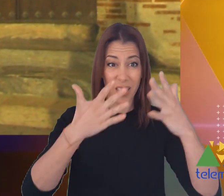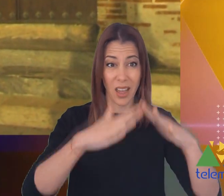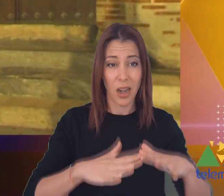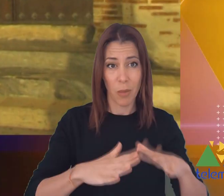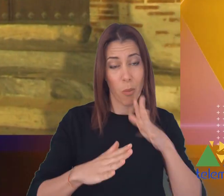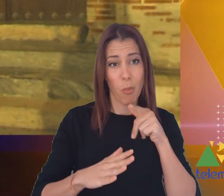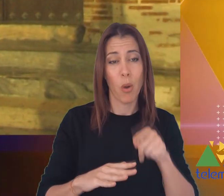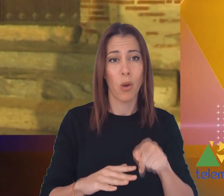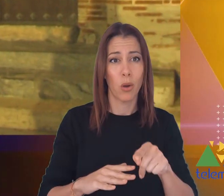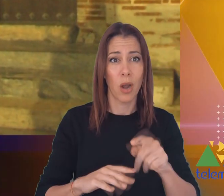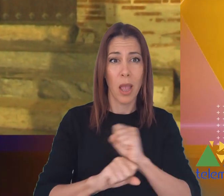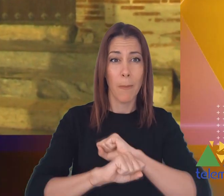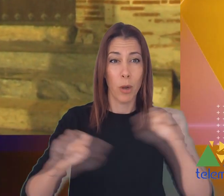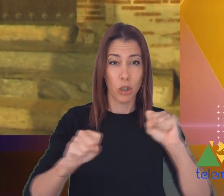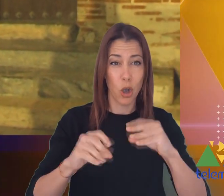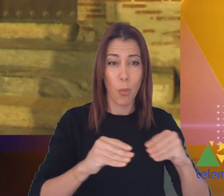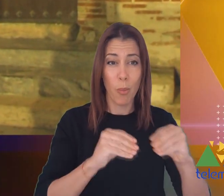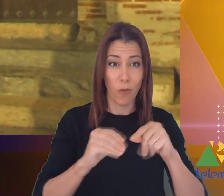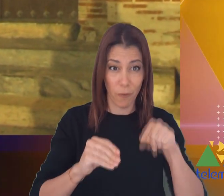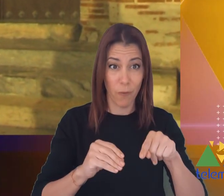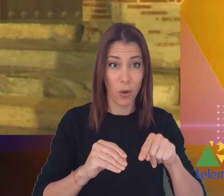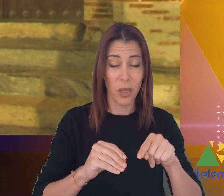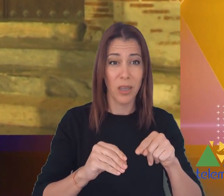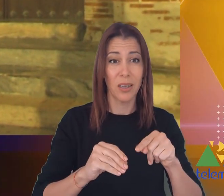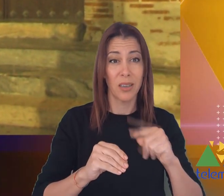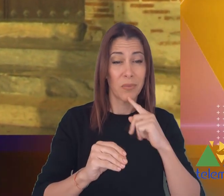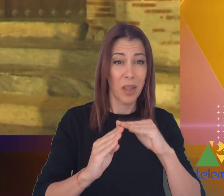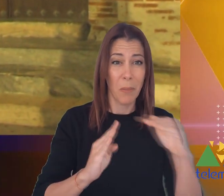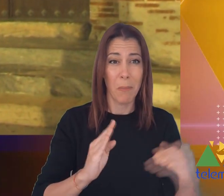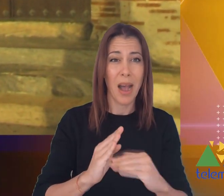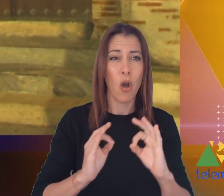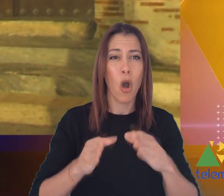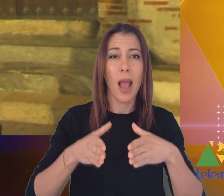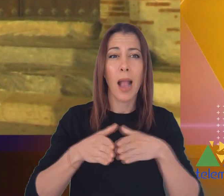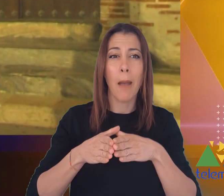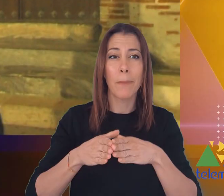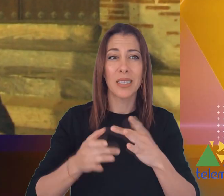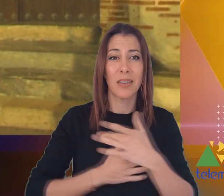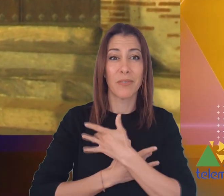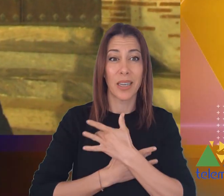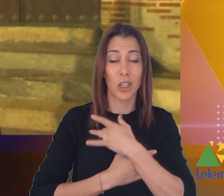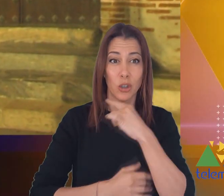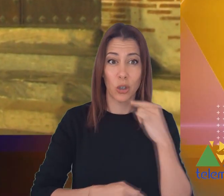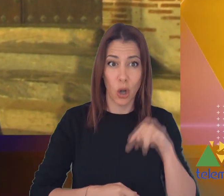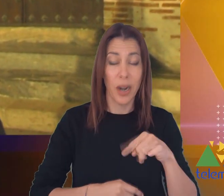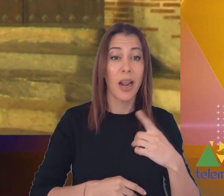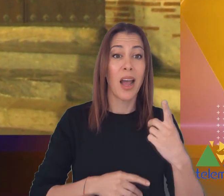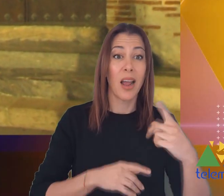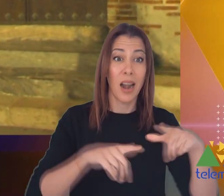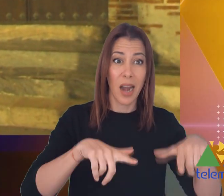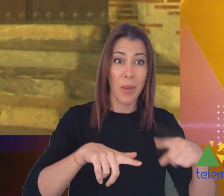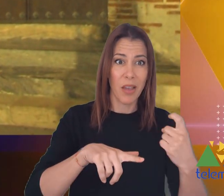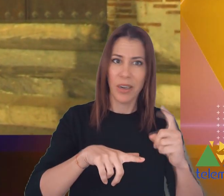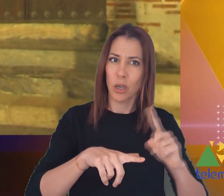derribo producido por la explosión del polvorín que se colocó bajo la capilla de los Dolores, la nave que falta no se